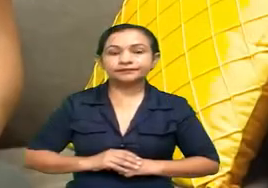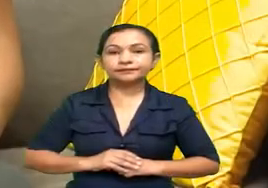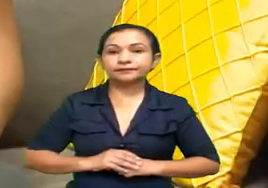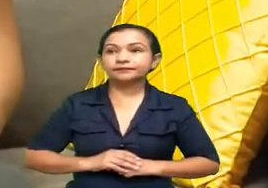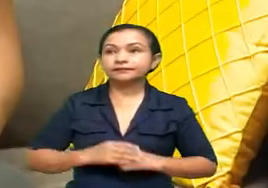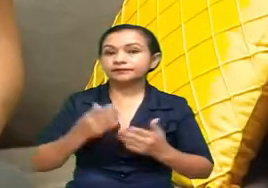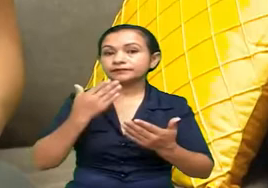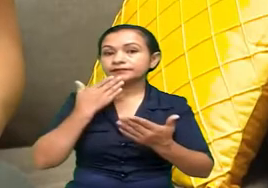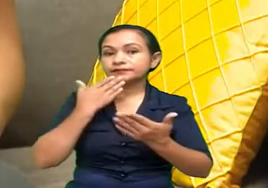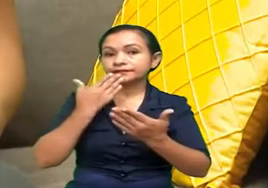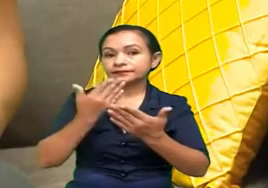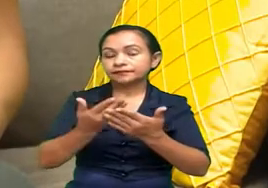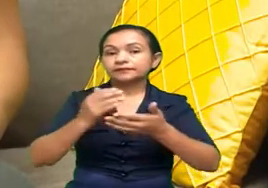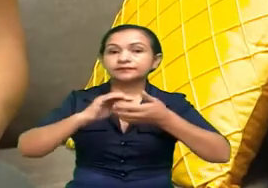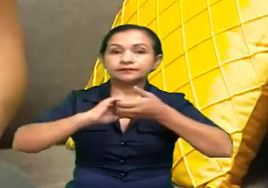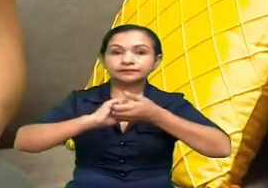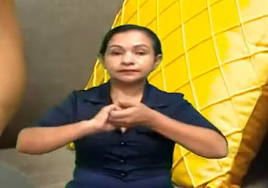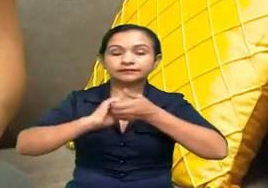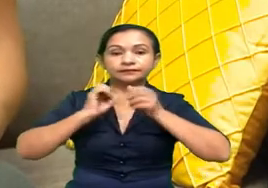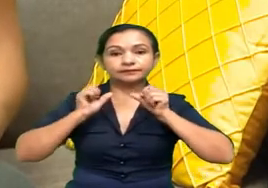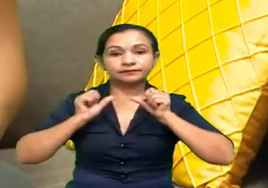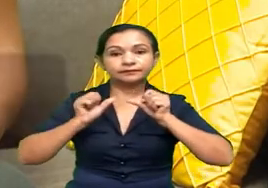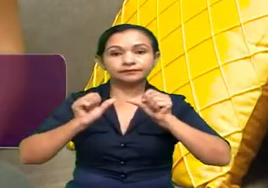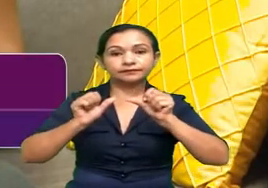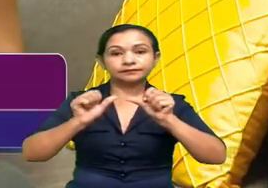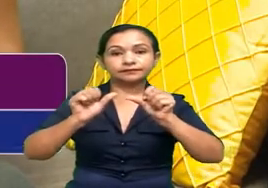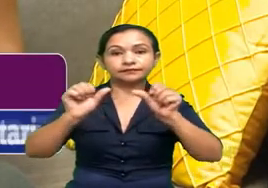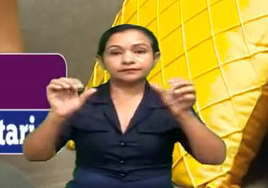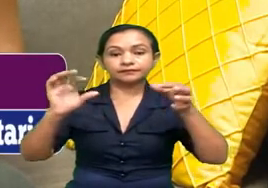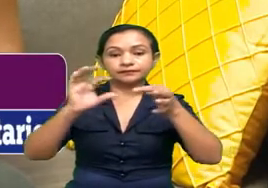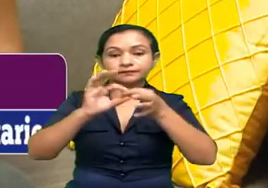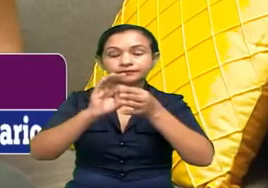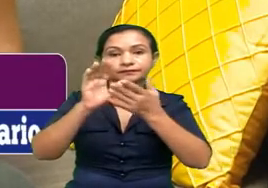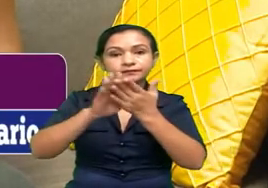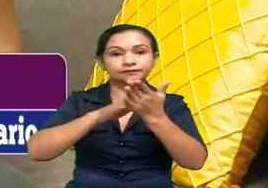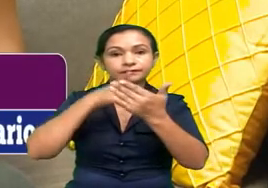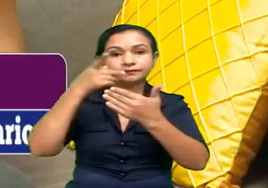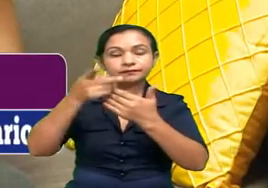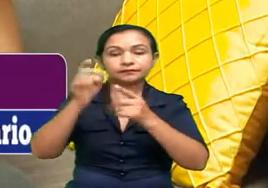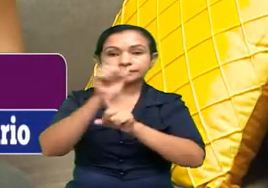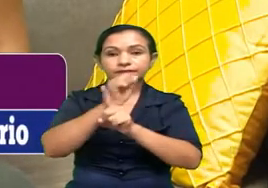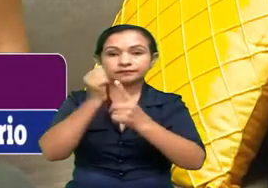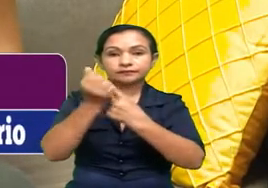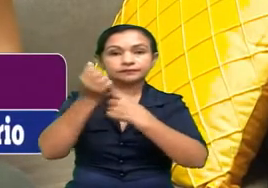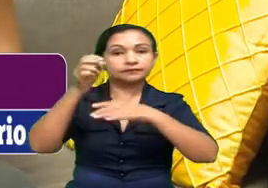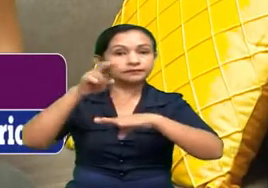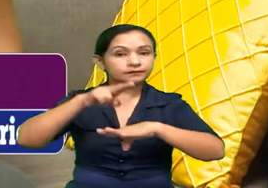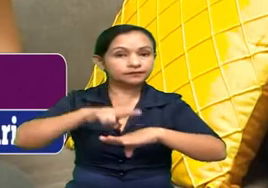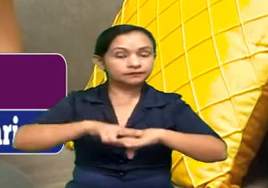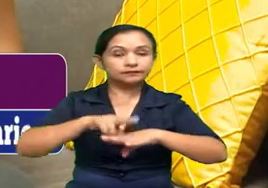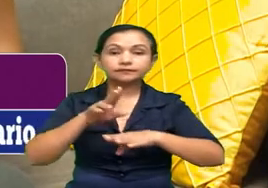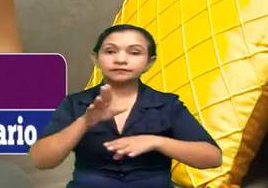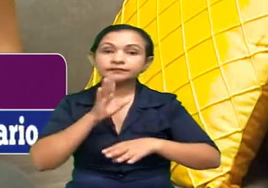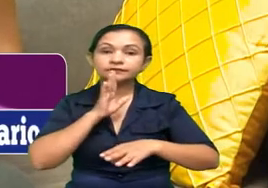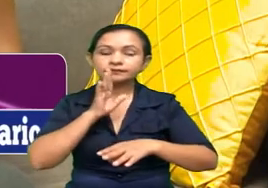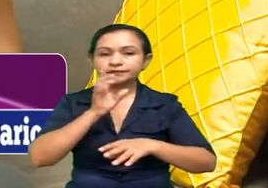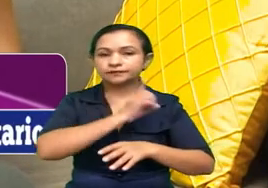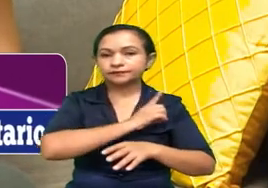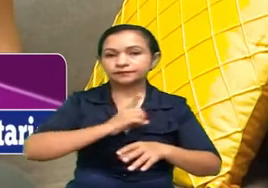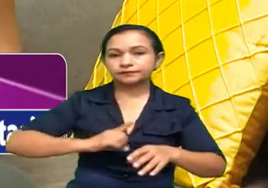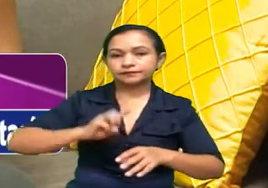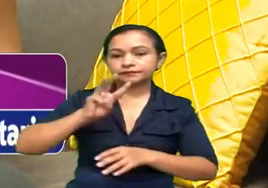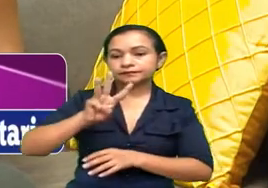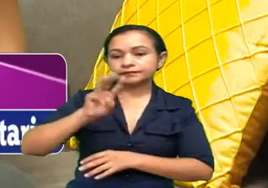Les agradecemos, amigos televidentes, por continuar con nosotros en nuestro programa desde el Parlamento, en el cual hemos estado conversando con el diputado